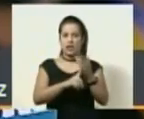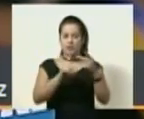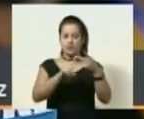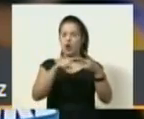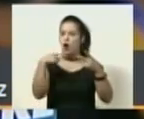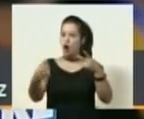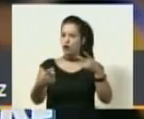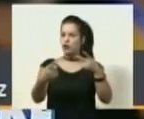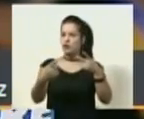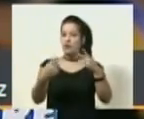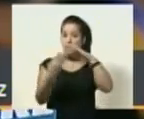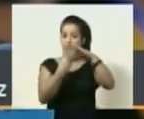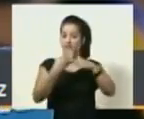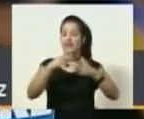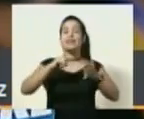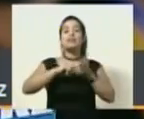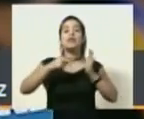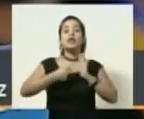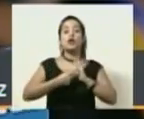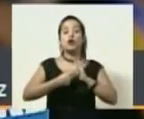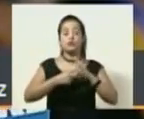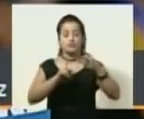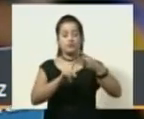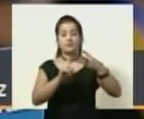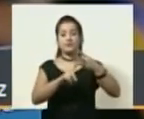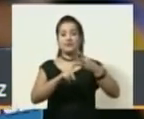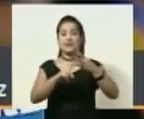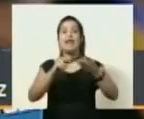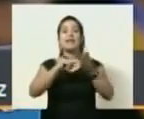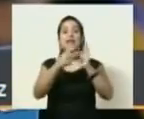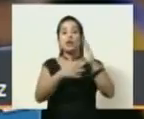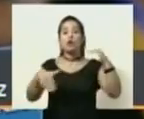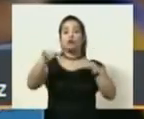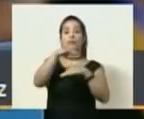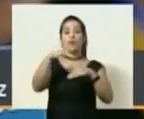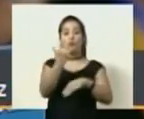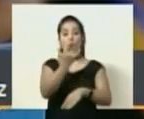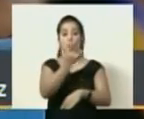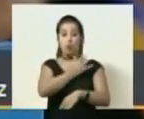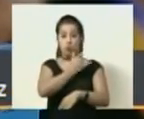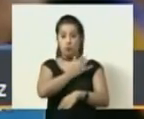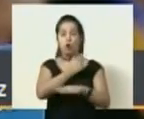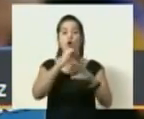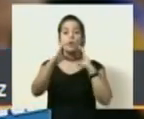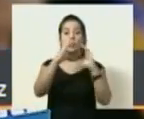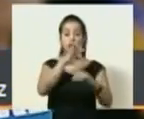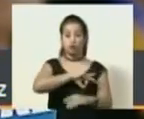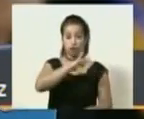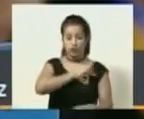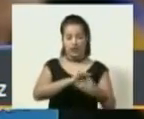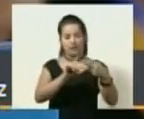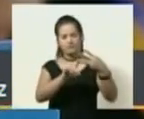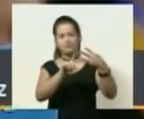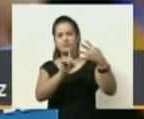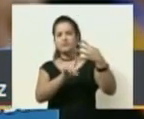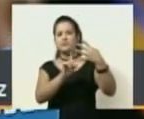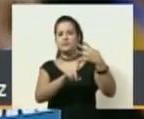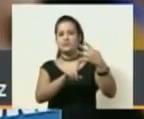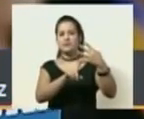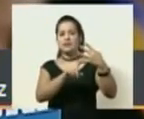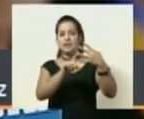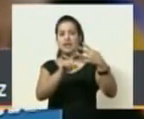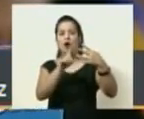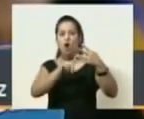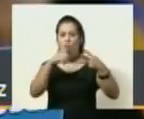bachilleres técnicos, técnicos superiores en comunicación social,